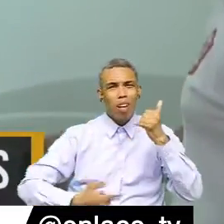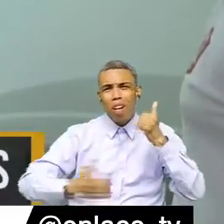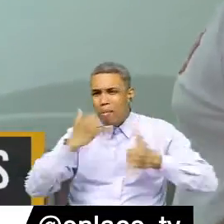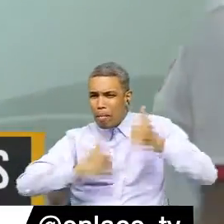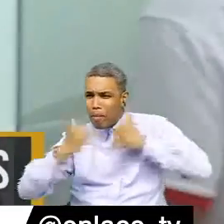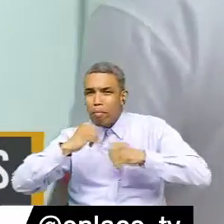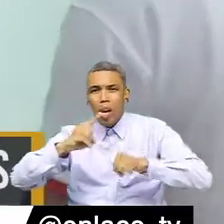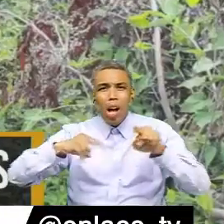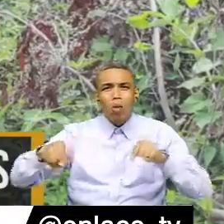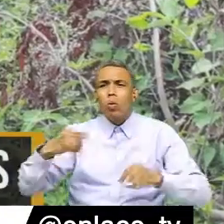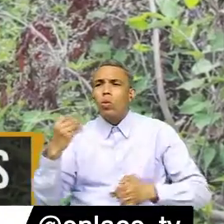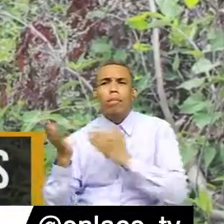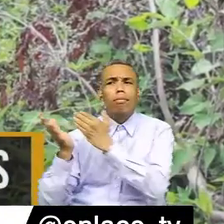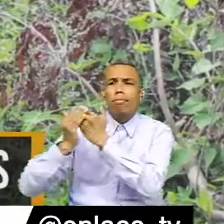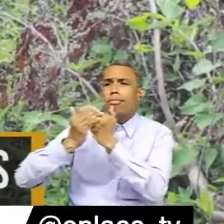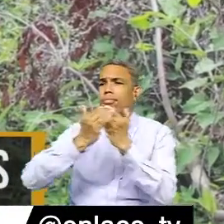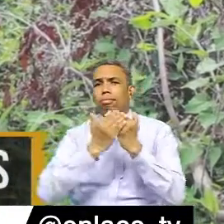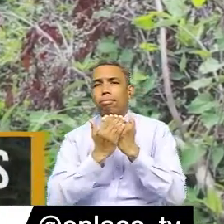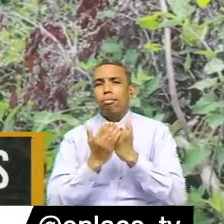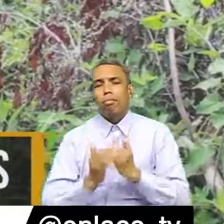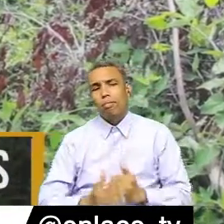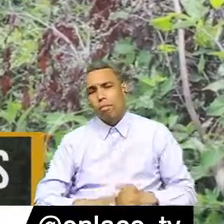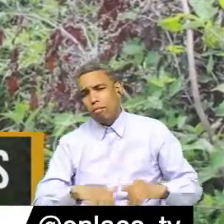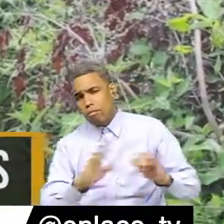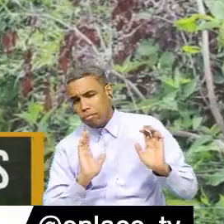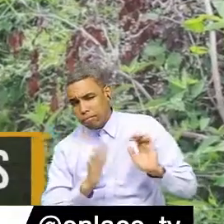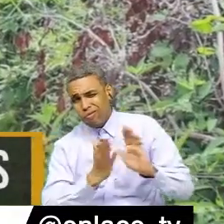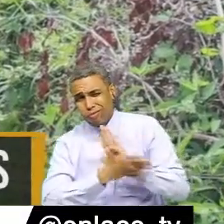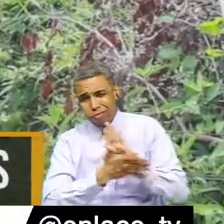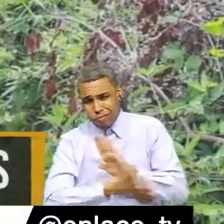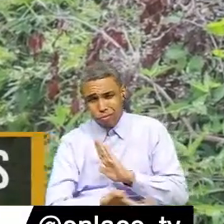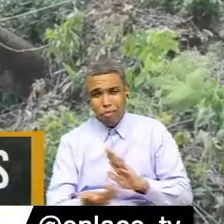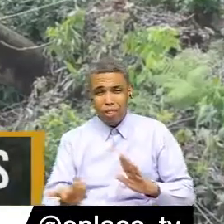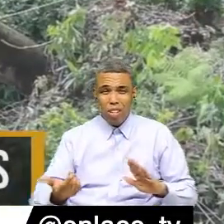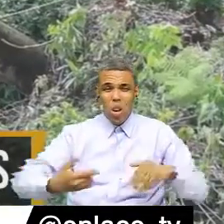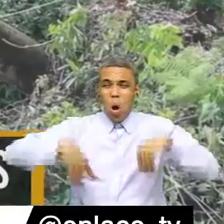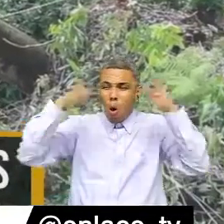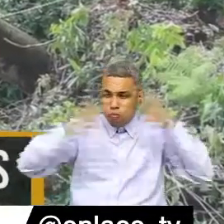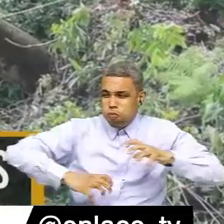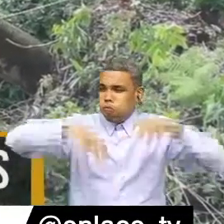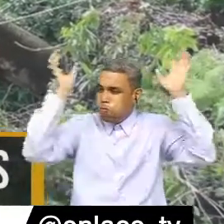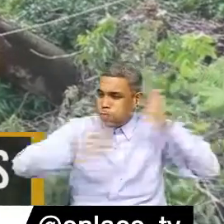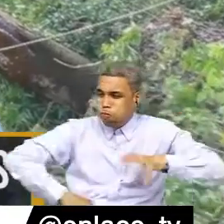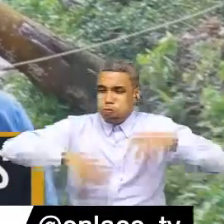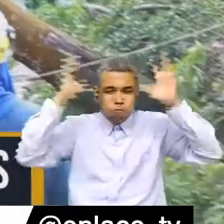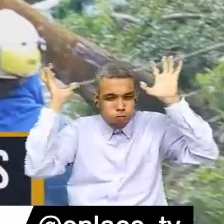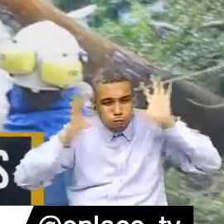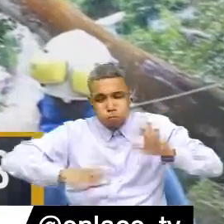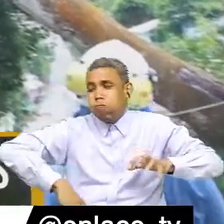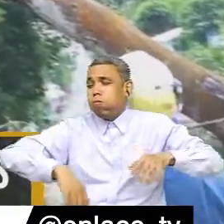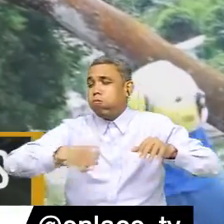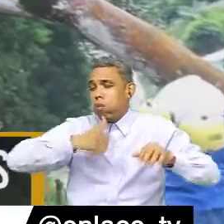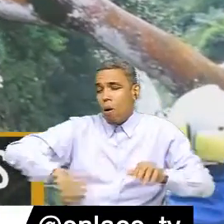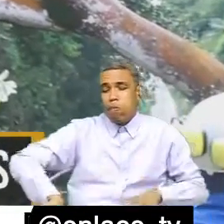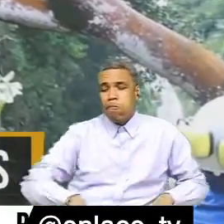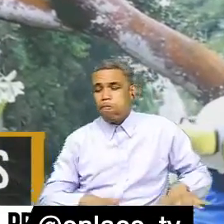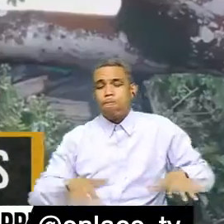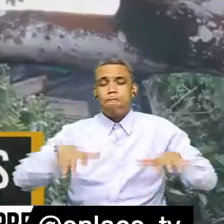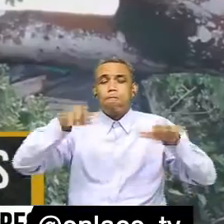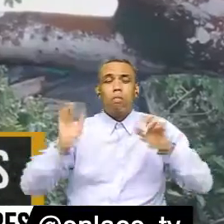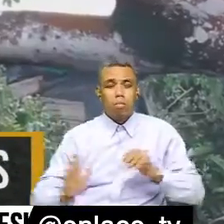personas que se encontraban a la edad en el salas a las zonas afectadas y que no habían sido censadas hemos tenido que